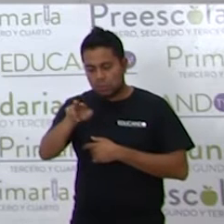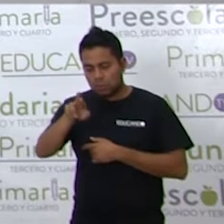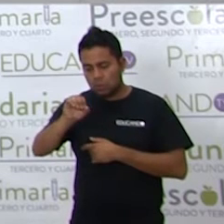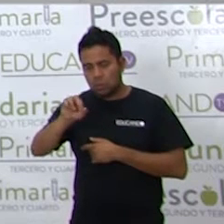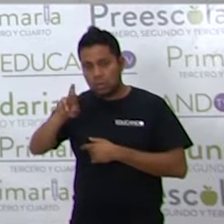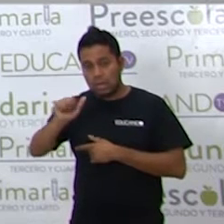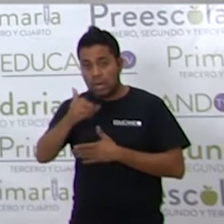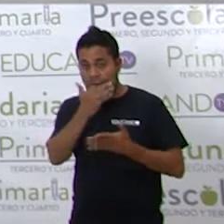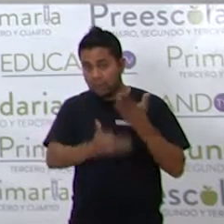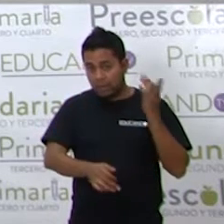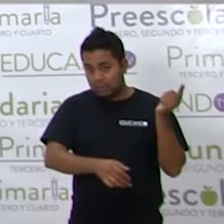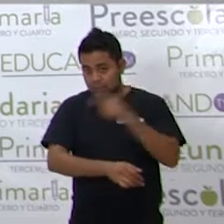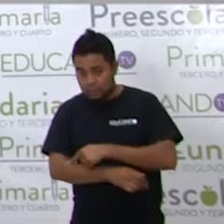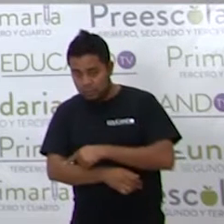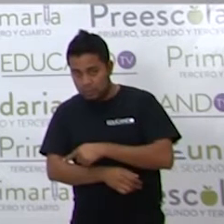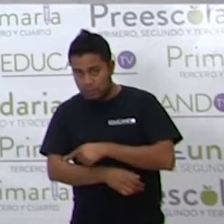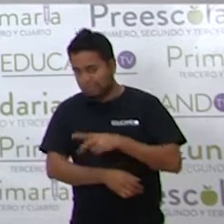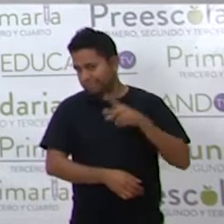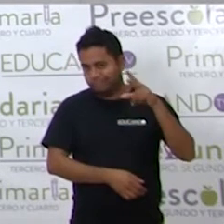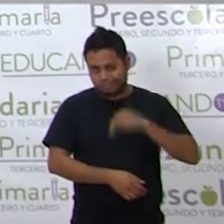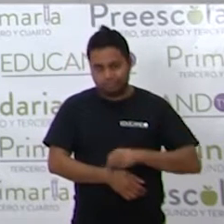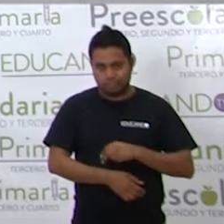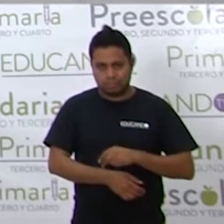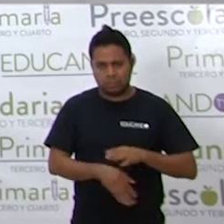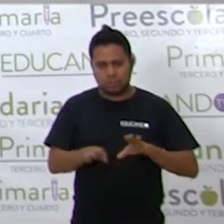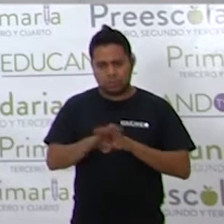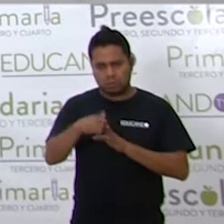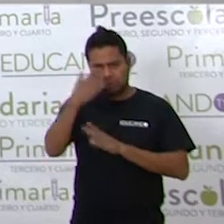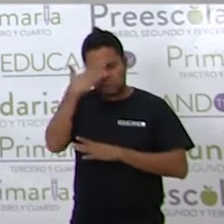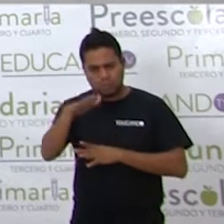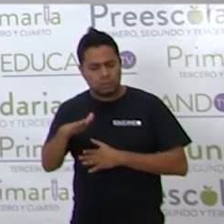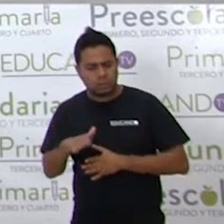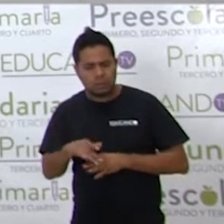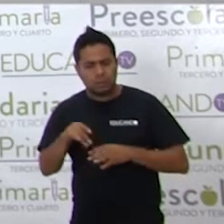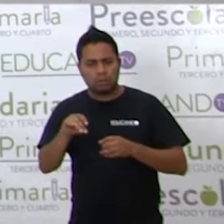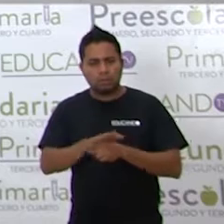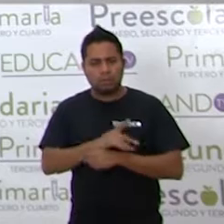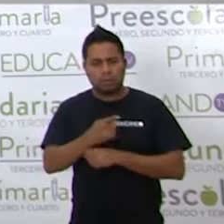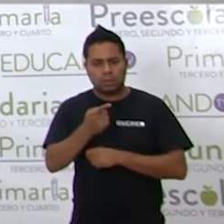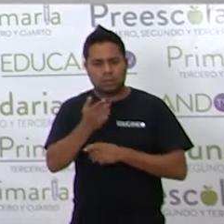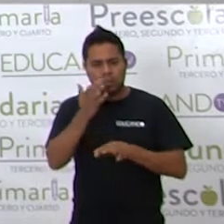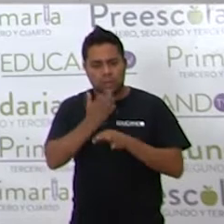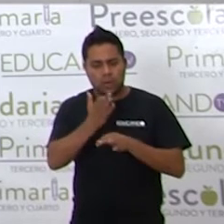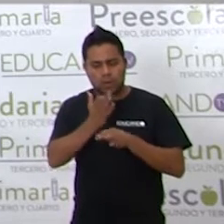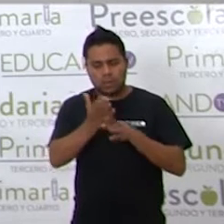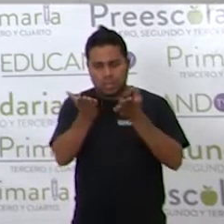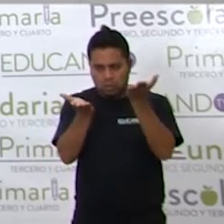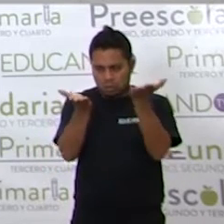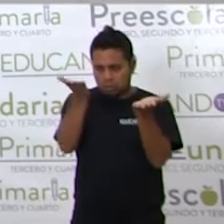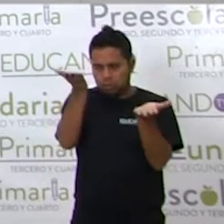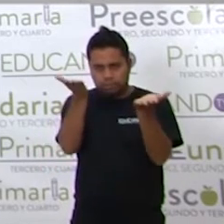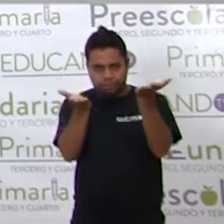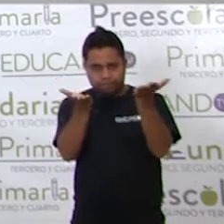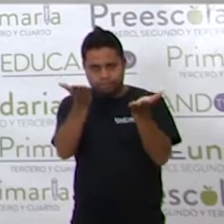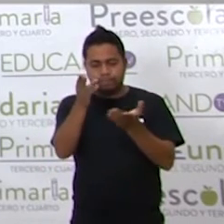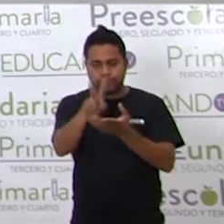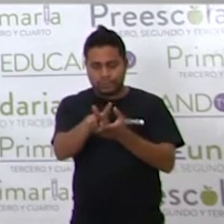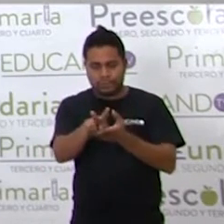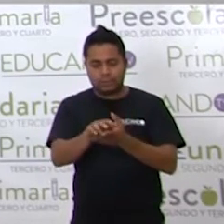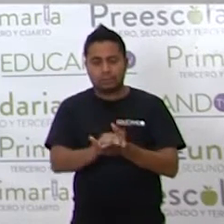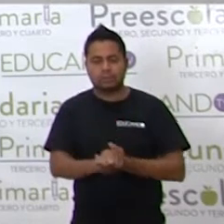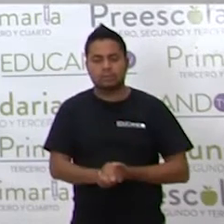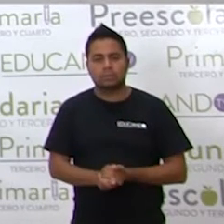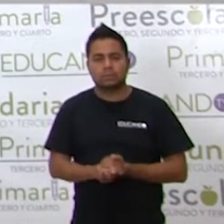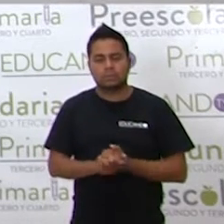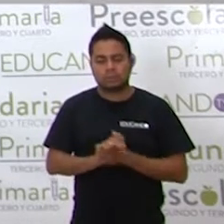Aurora? No. ¿Cómo lo sabemos? Porque estamos comparando, ¿verdad? Ya hicimos